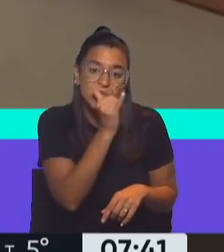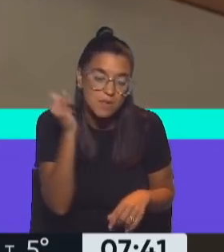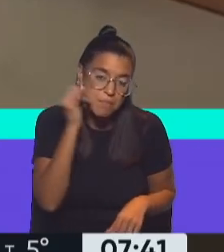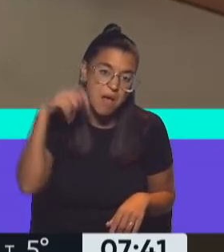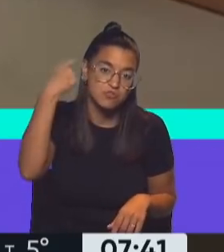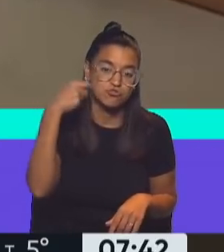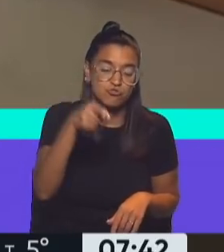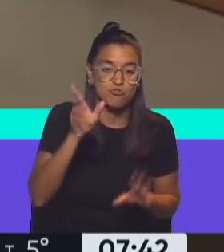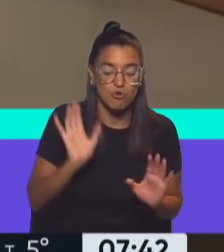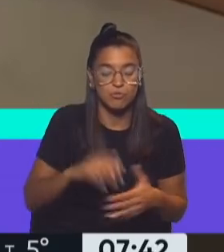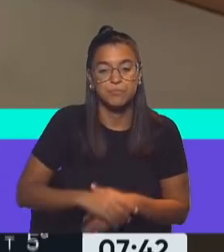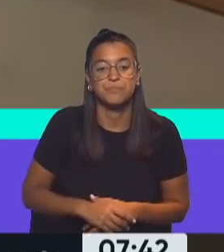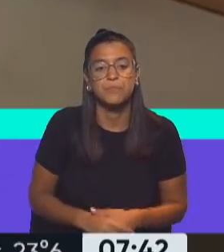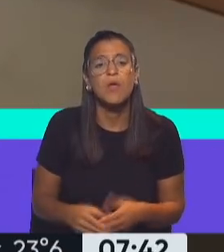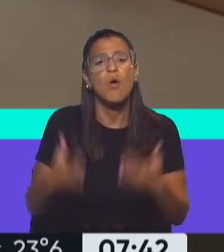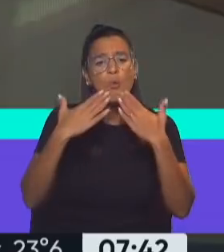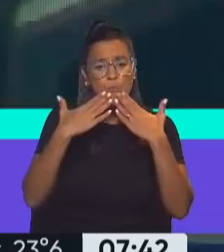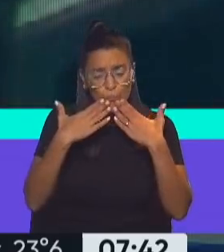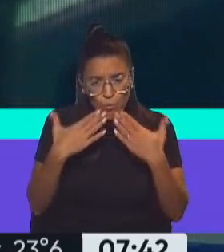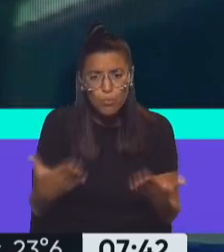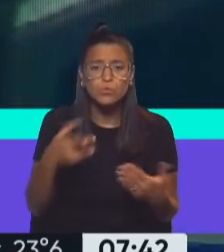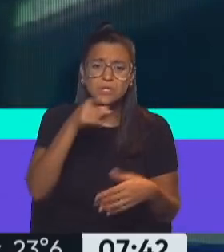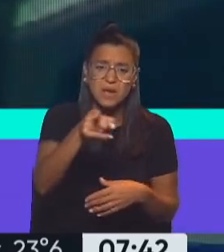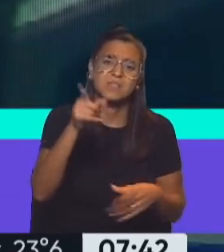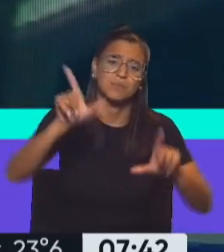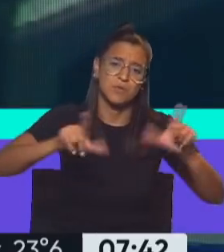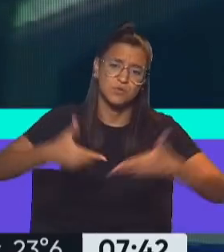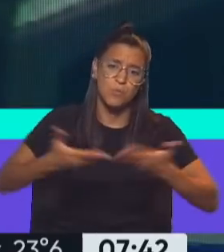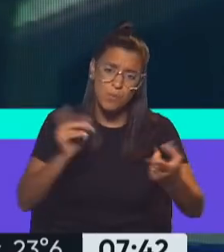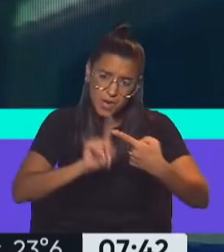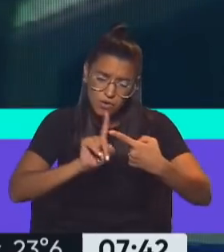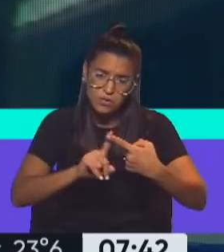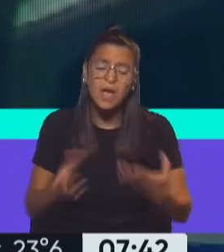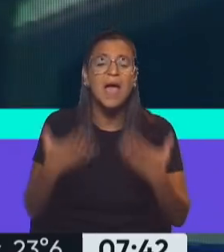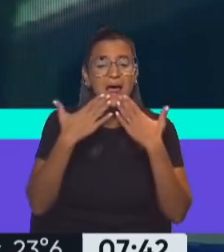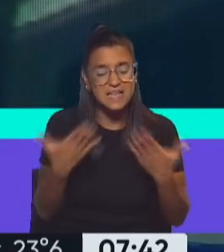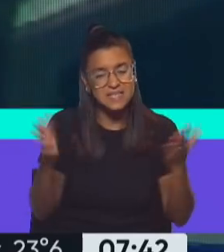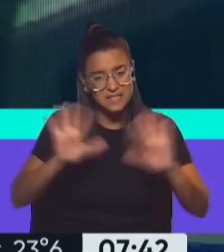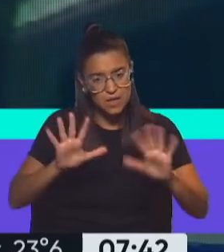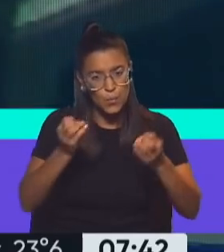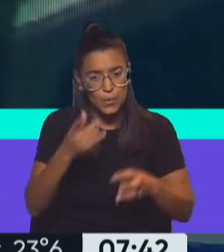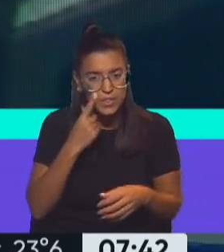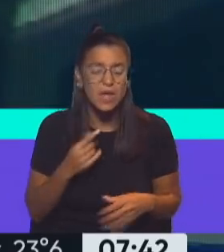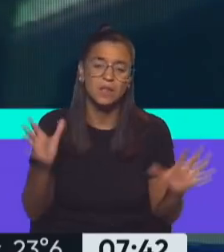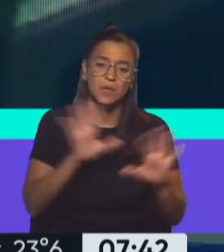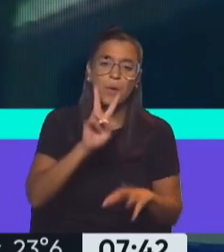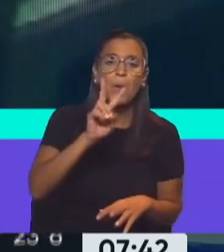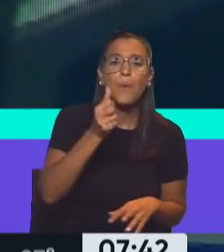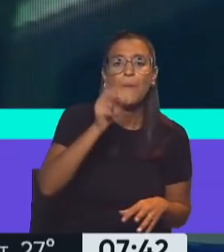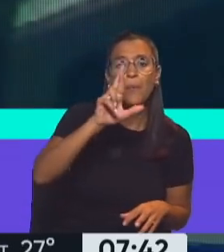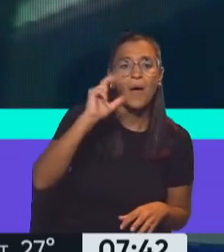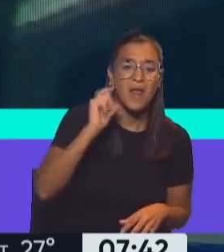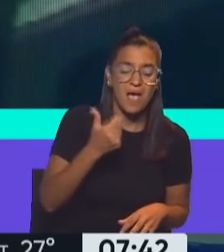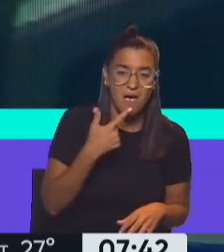cosas. Doctor Martín de Vargas, muchas gracias por esta comunicación con la televisión pública. Gracias, hasta luego, buenos días. Hasta luego. El doctor Vargas, que